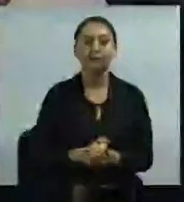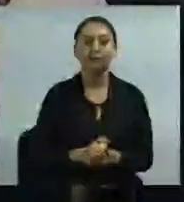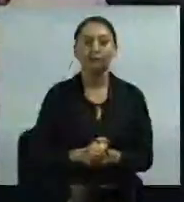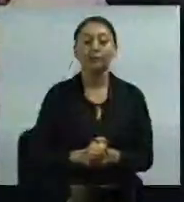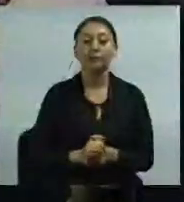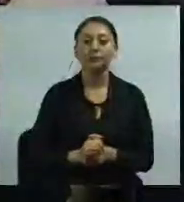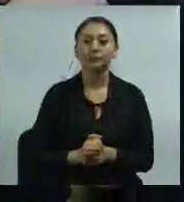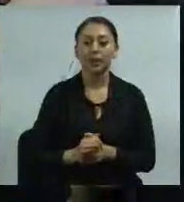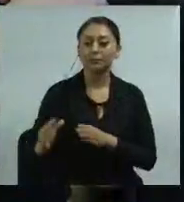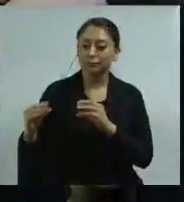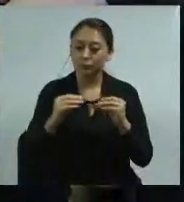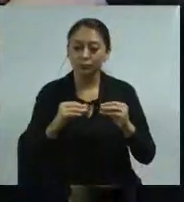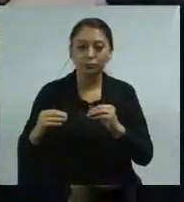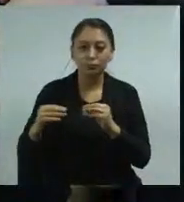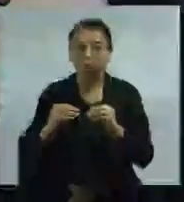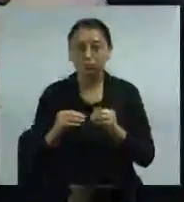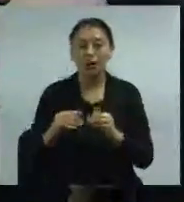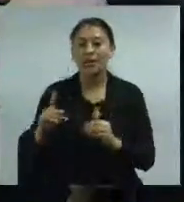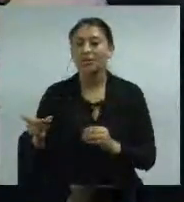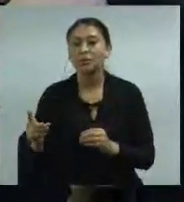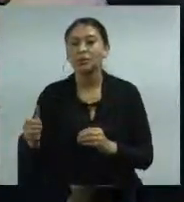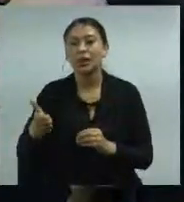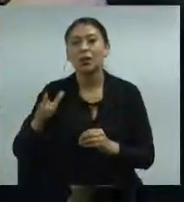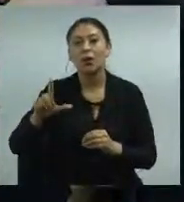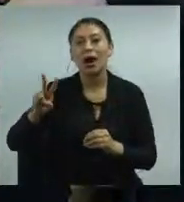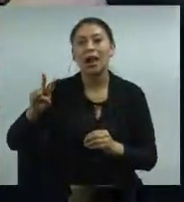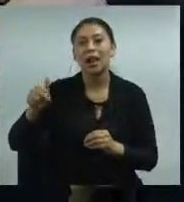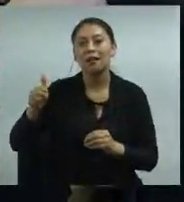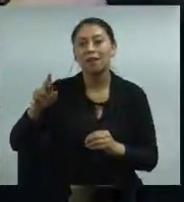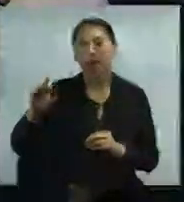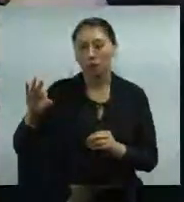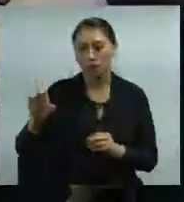Para la discusión tiene la palabra el diputado Álvaro Arzú.